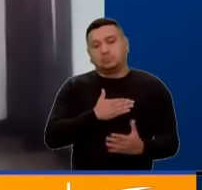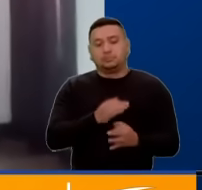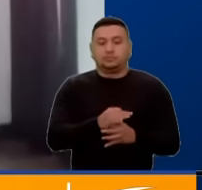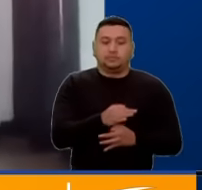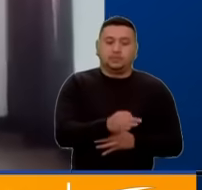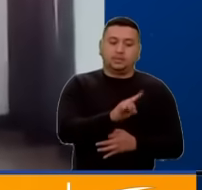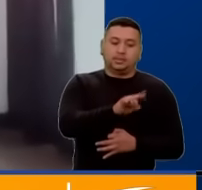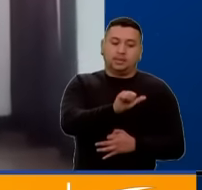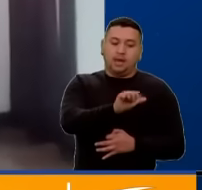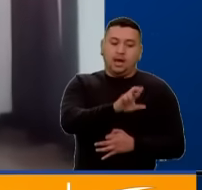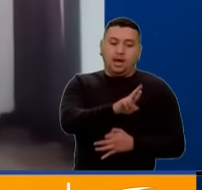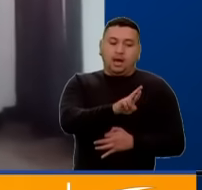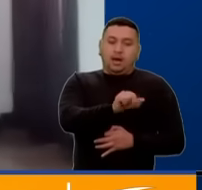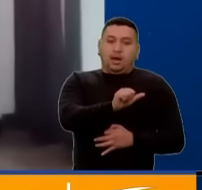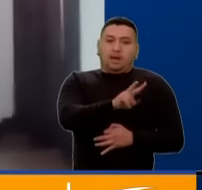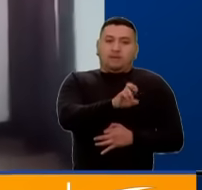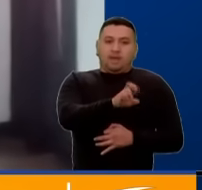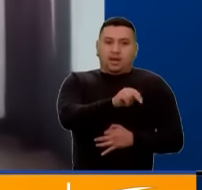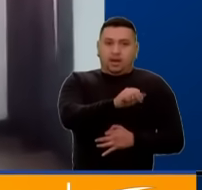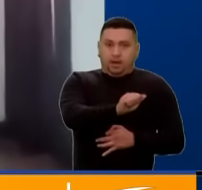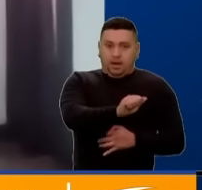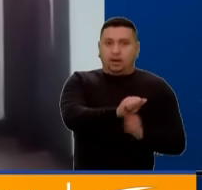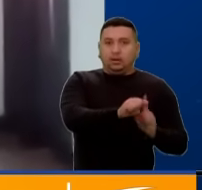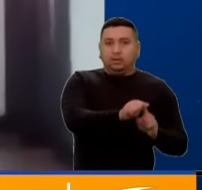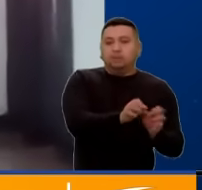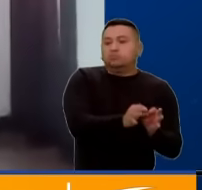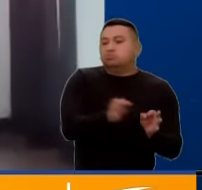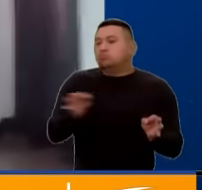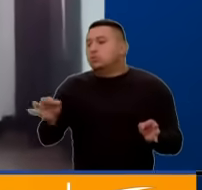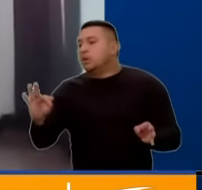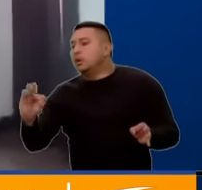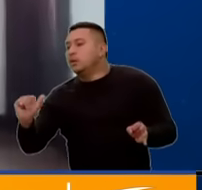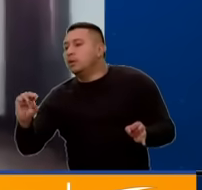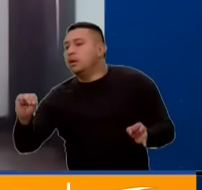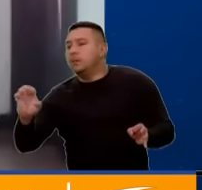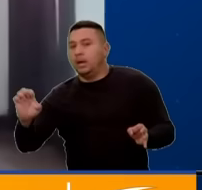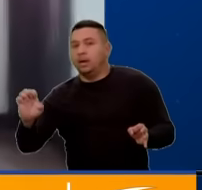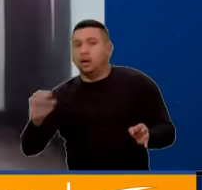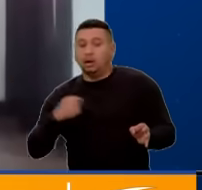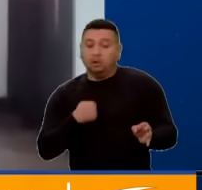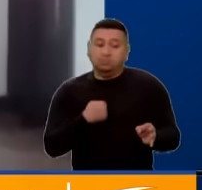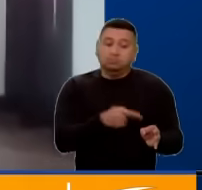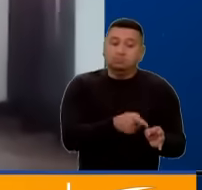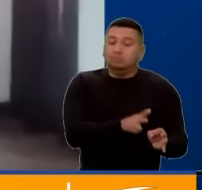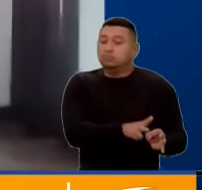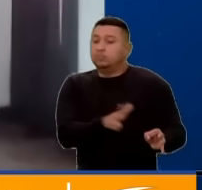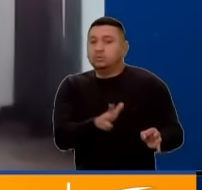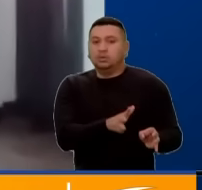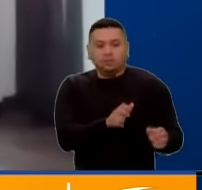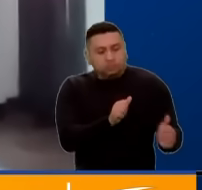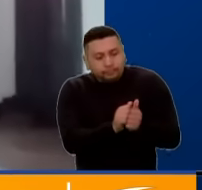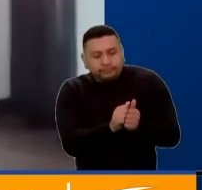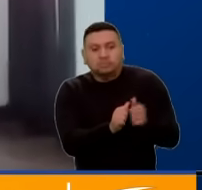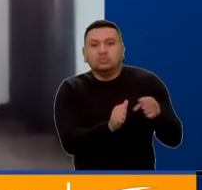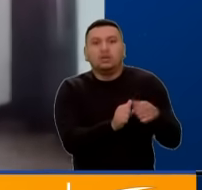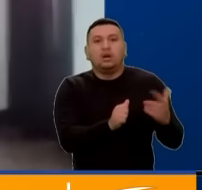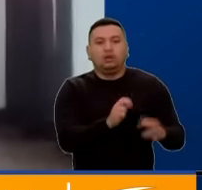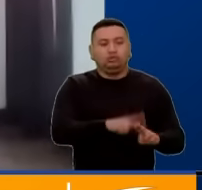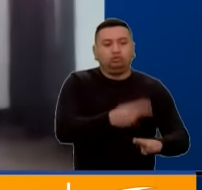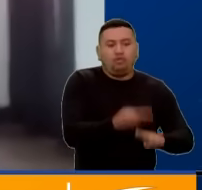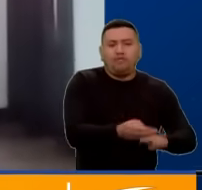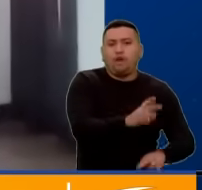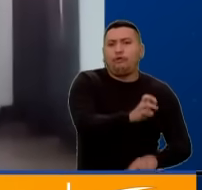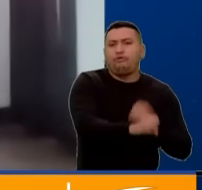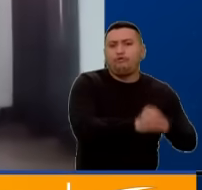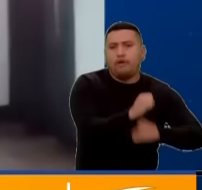hacia el vecino municipio de Tame, junto con mi hermana y mi sobrina de tan solo 8 años. Al